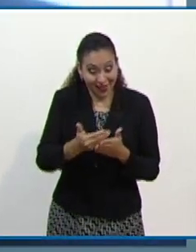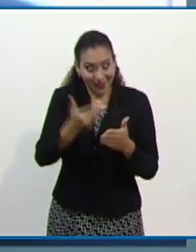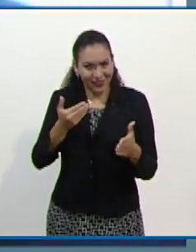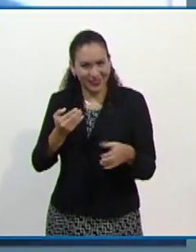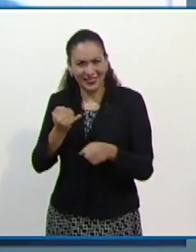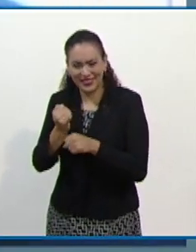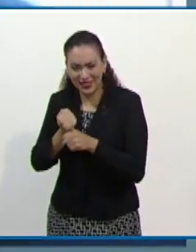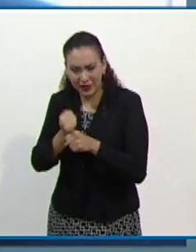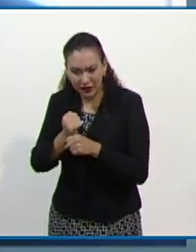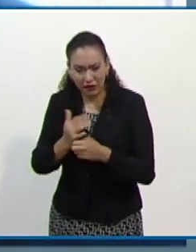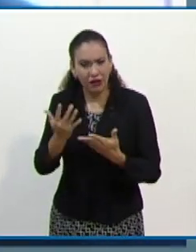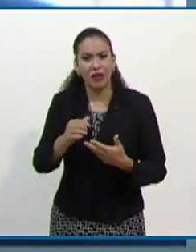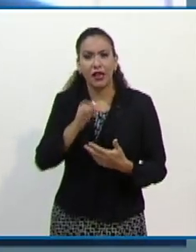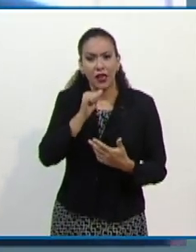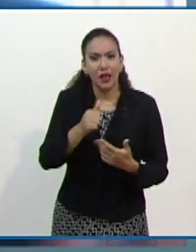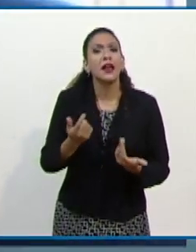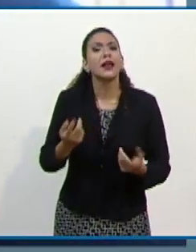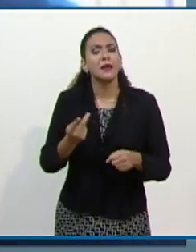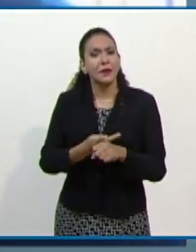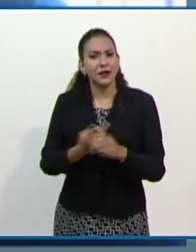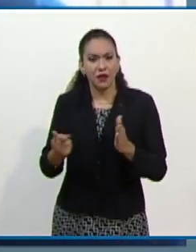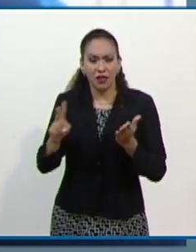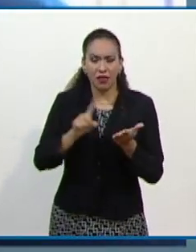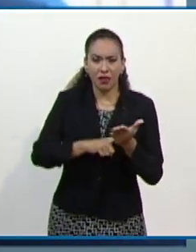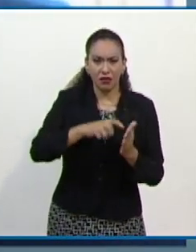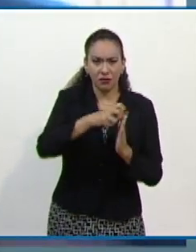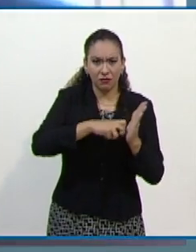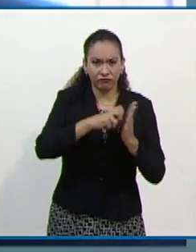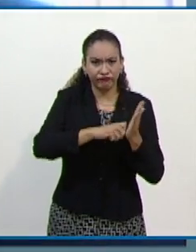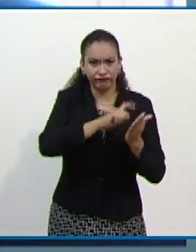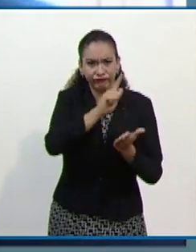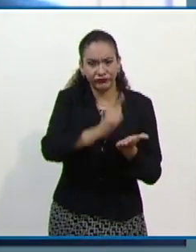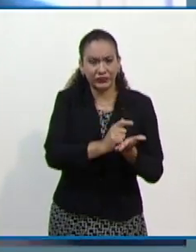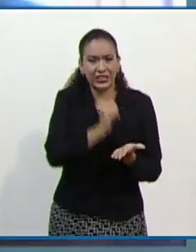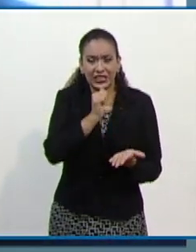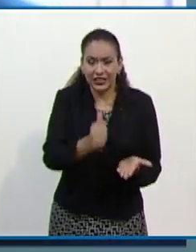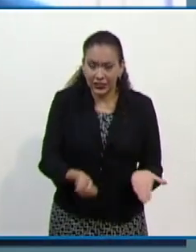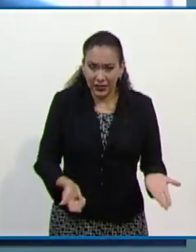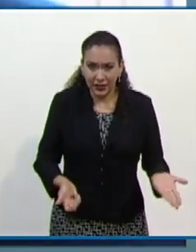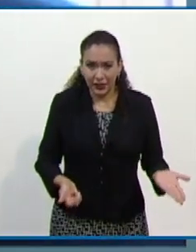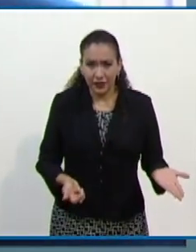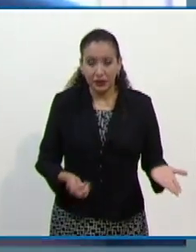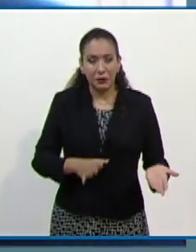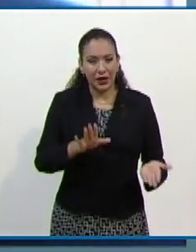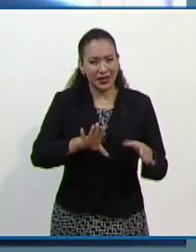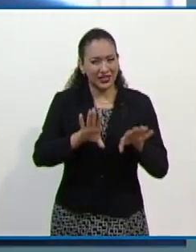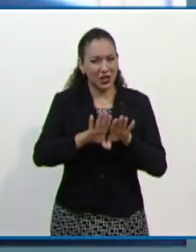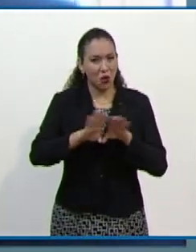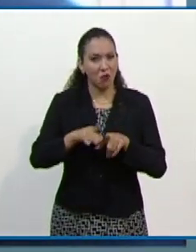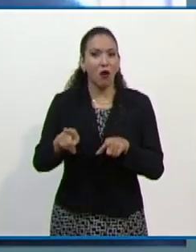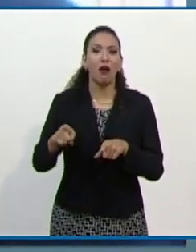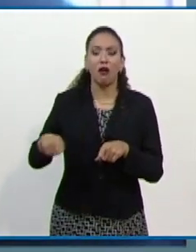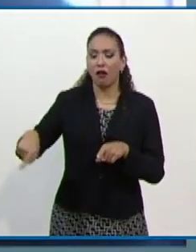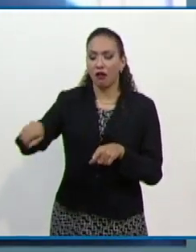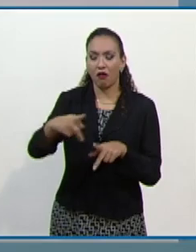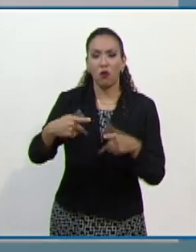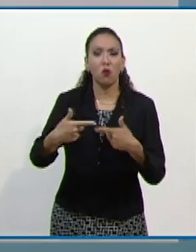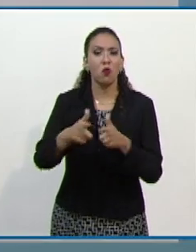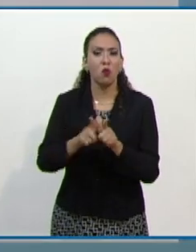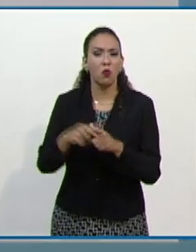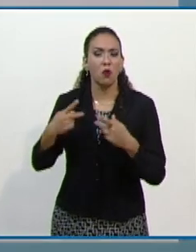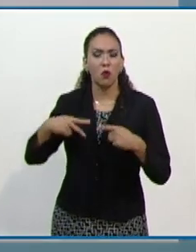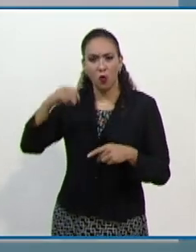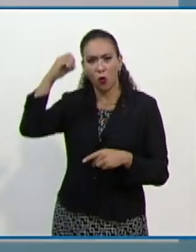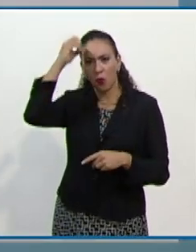las reformas nada. Es más, tal parece que hay una aceptación generalizada del actuar de las fiscalías.